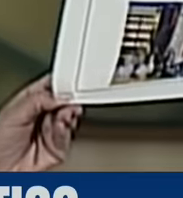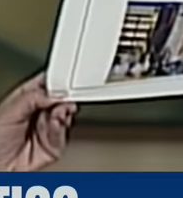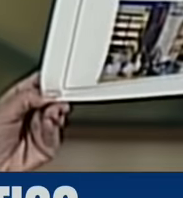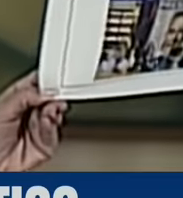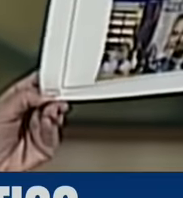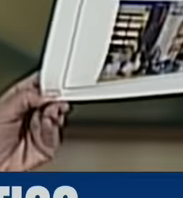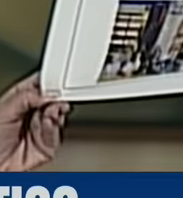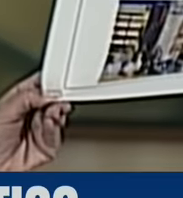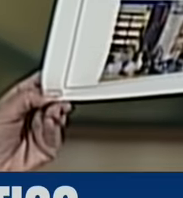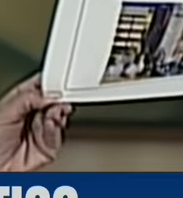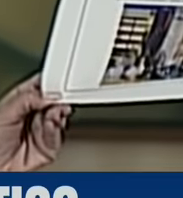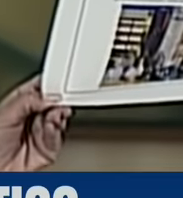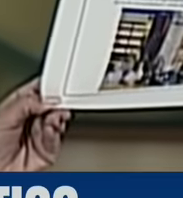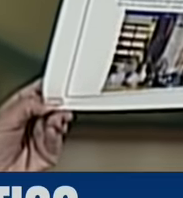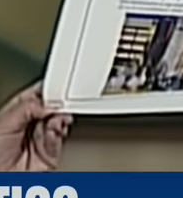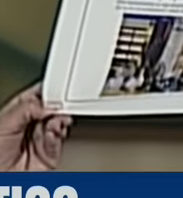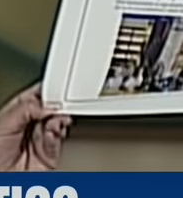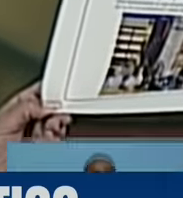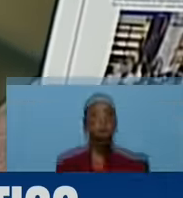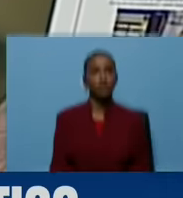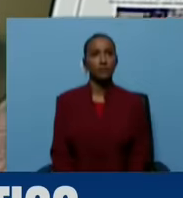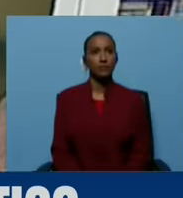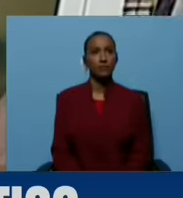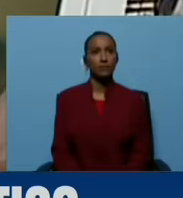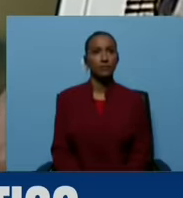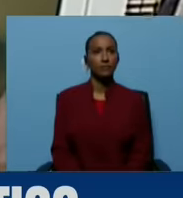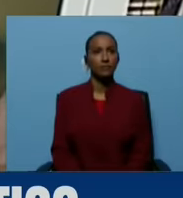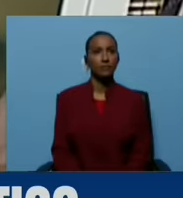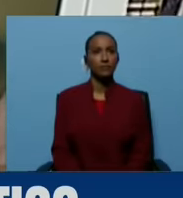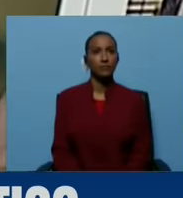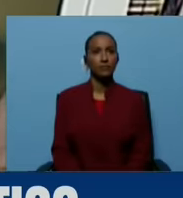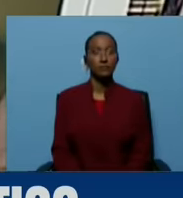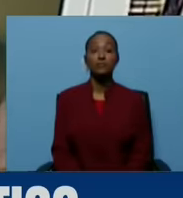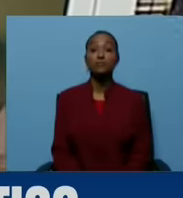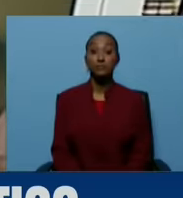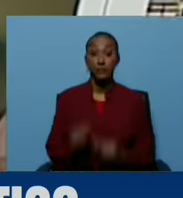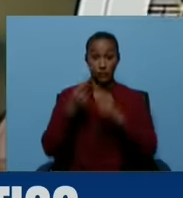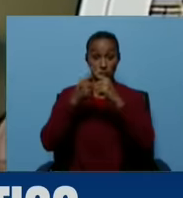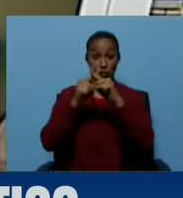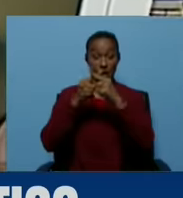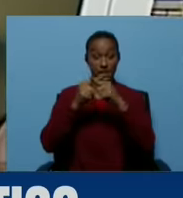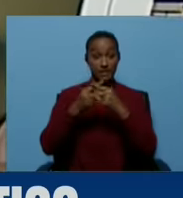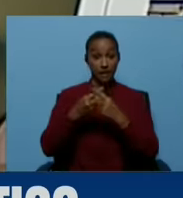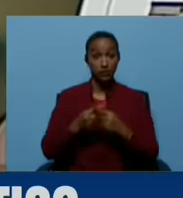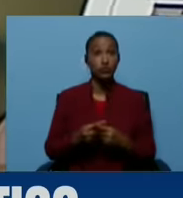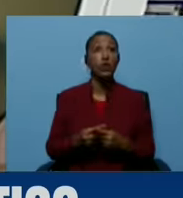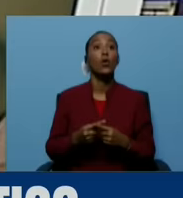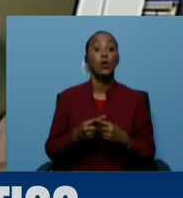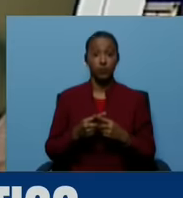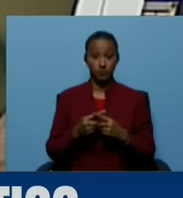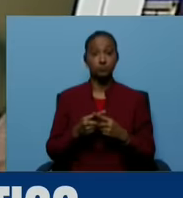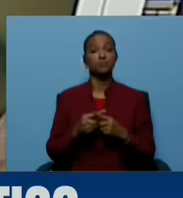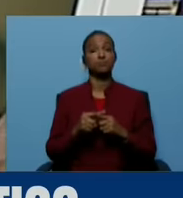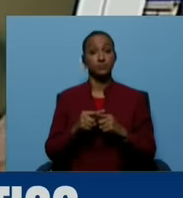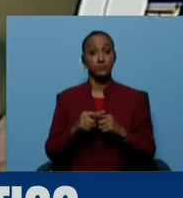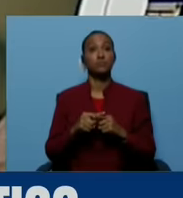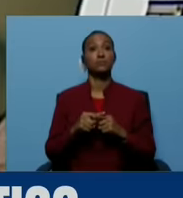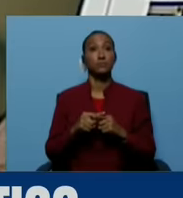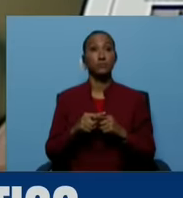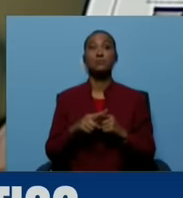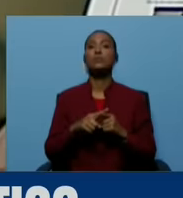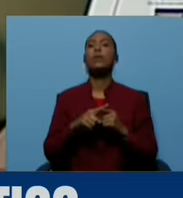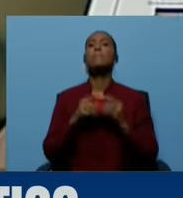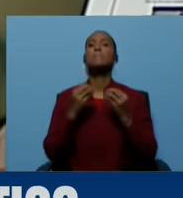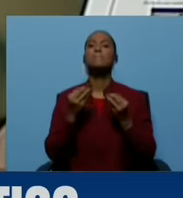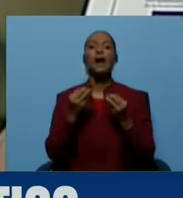nunca en la vida han sido fuente de totalización y de proclamación para